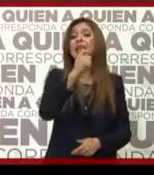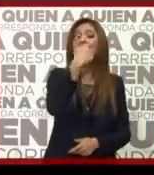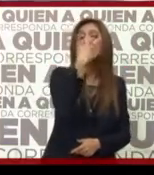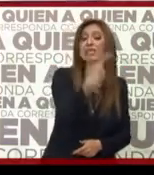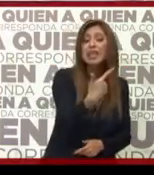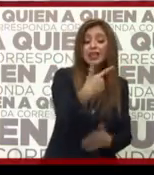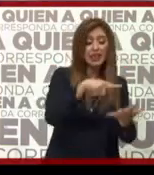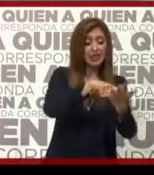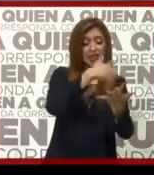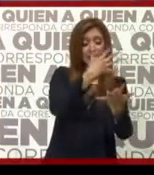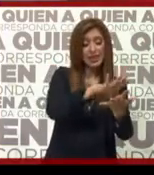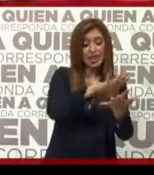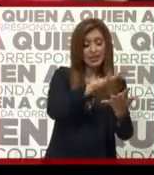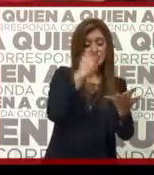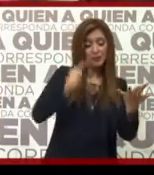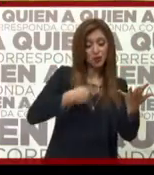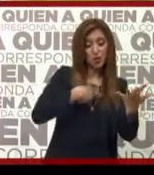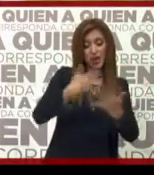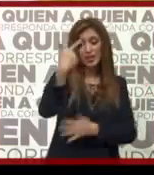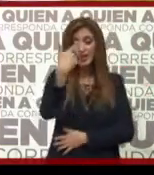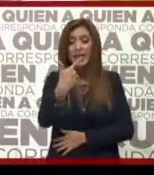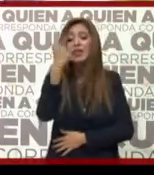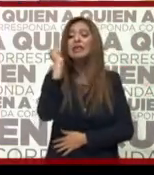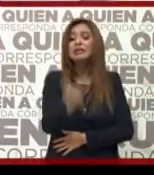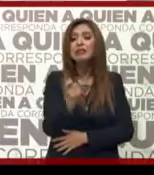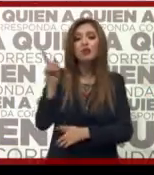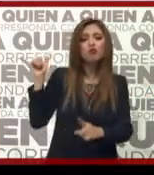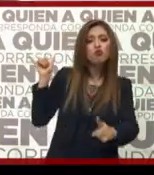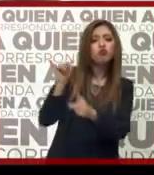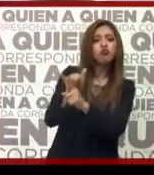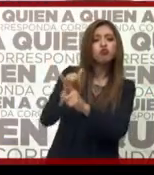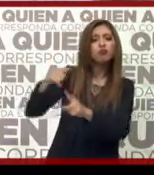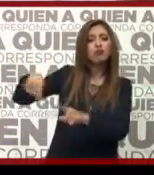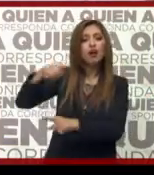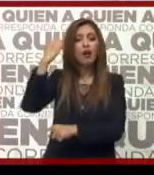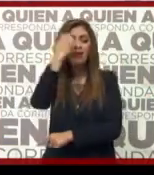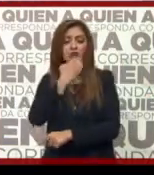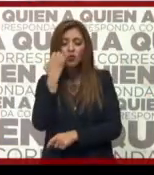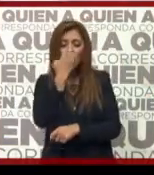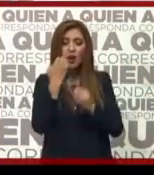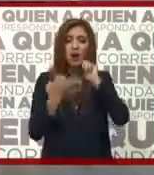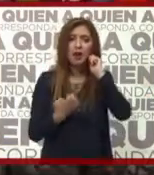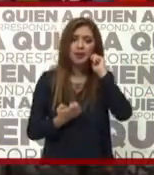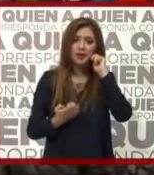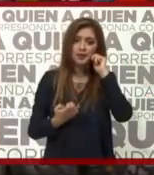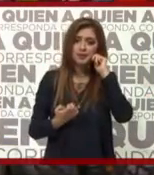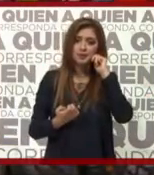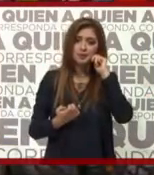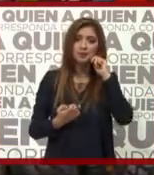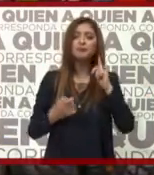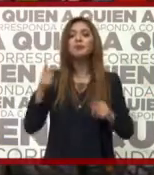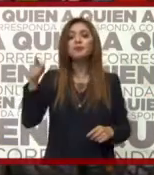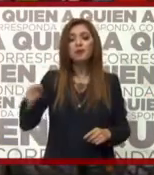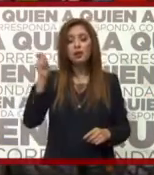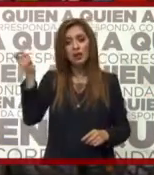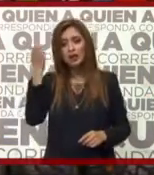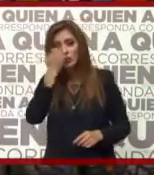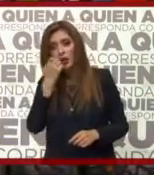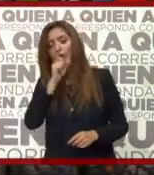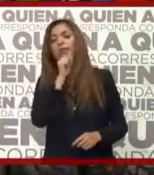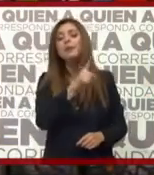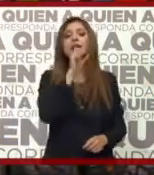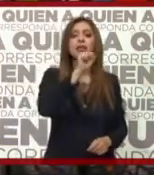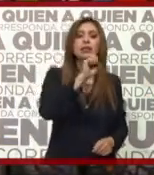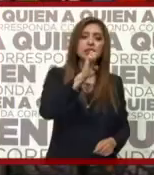estudiantes de educación básica han sido víctimas de acoso escolar en las escuelas y a través de la secretaría de educación